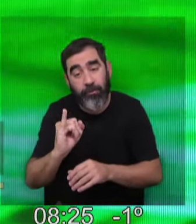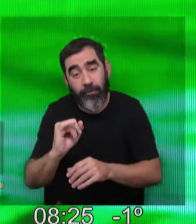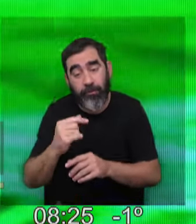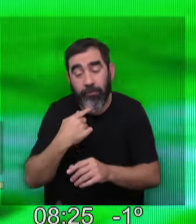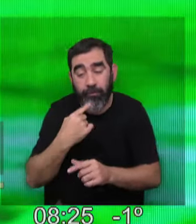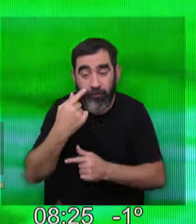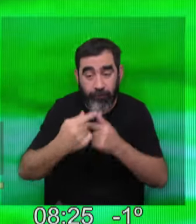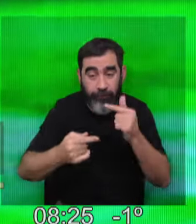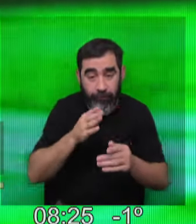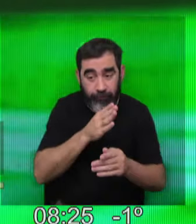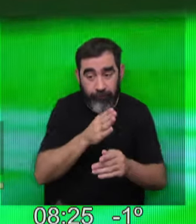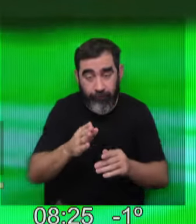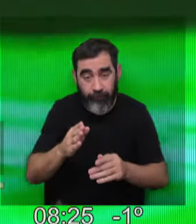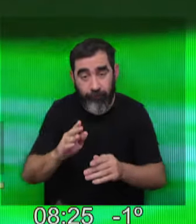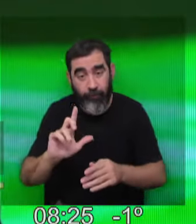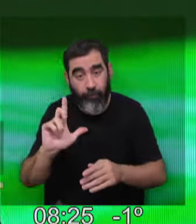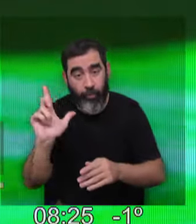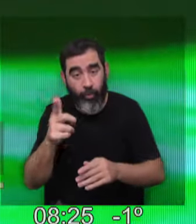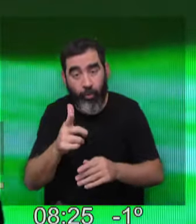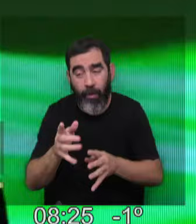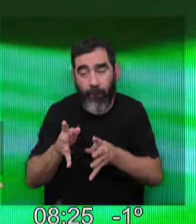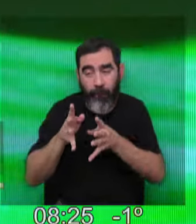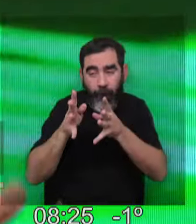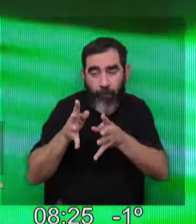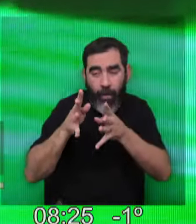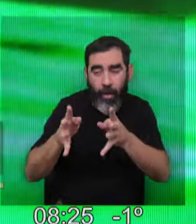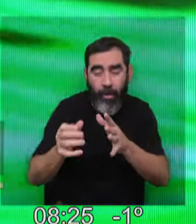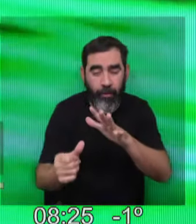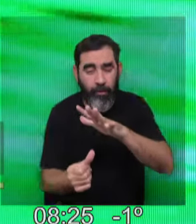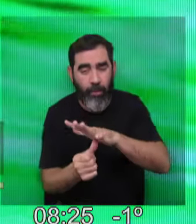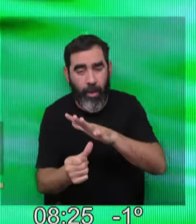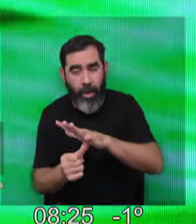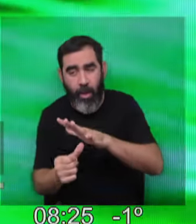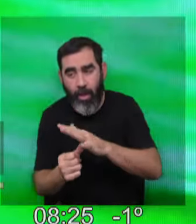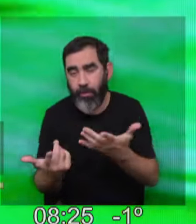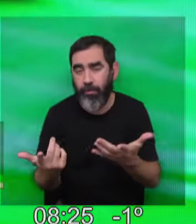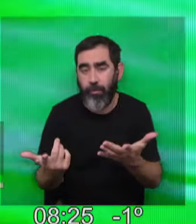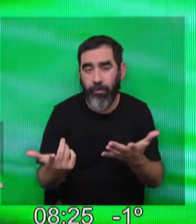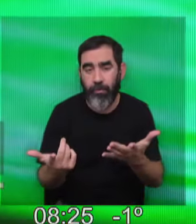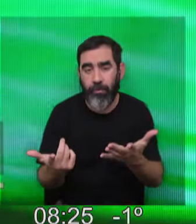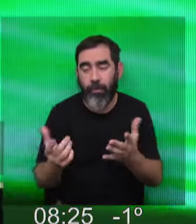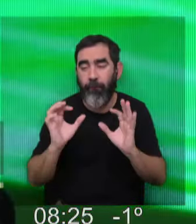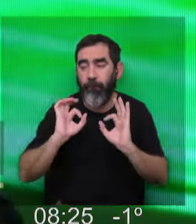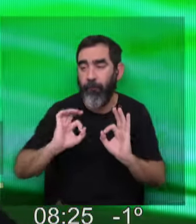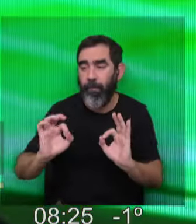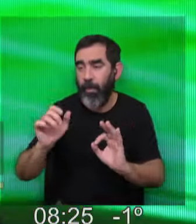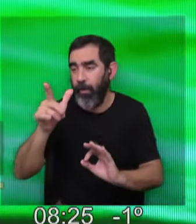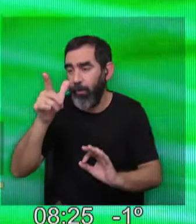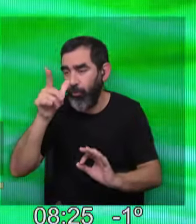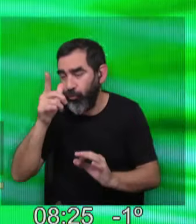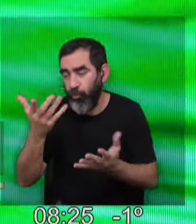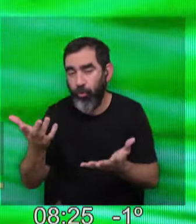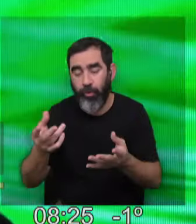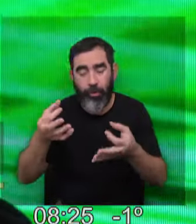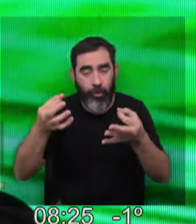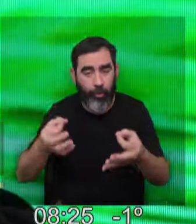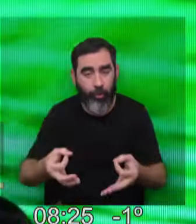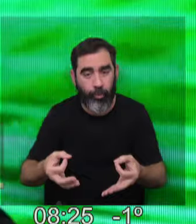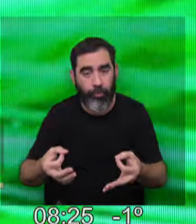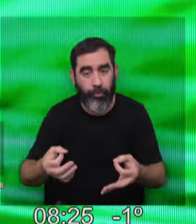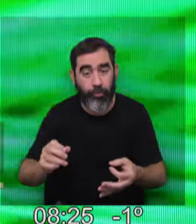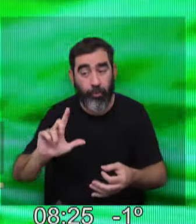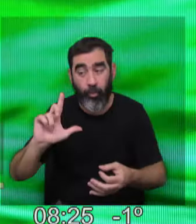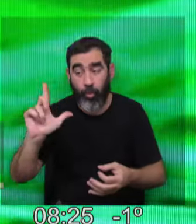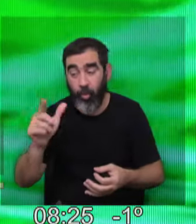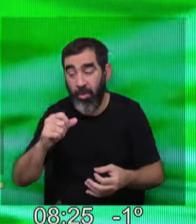coadyuvantes. Que no había una batalla de grandes líderes, que las vacaciones de julio, que tampoco había en